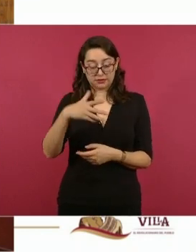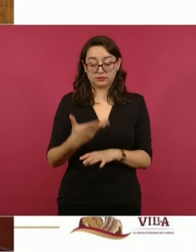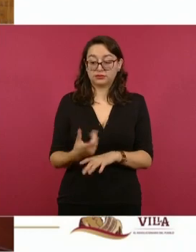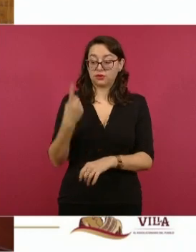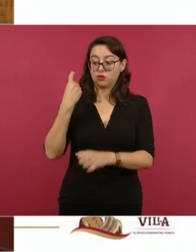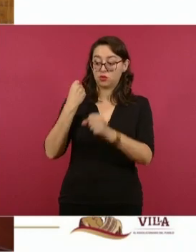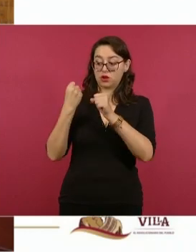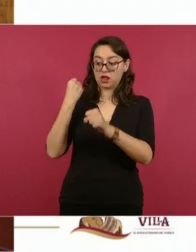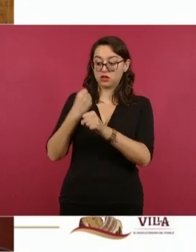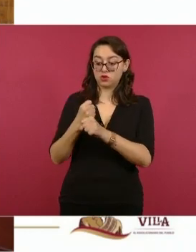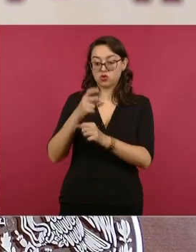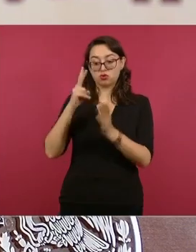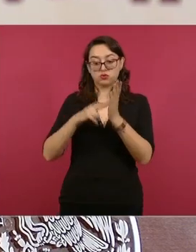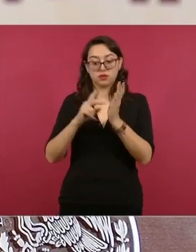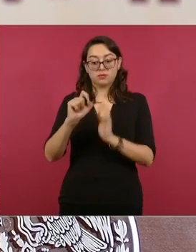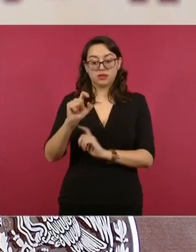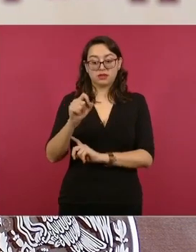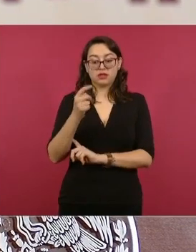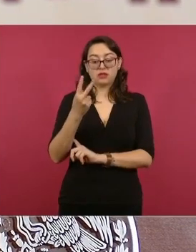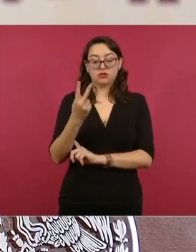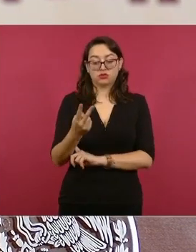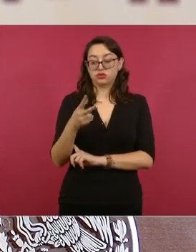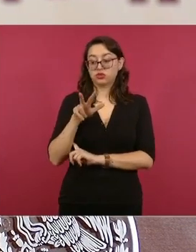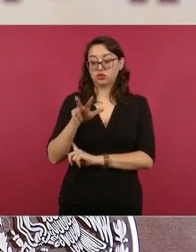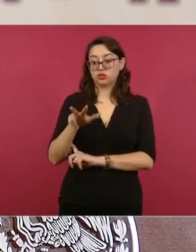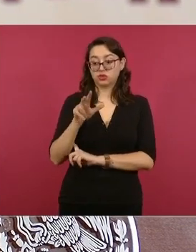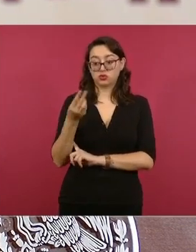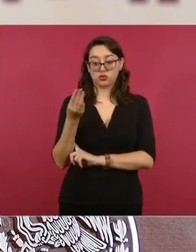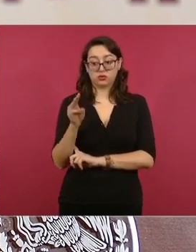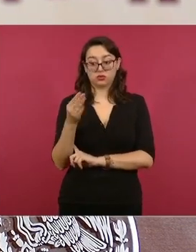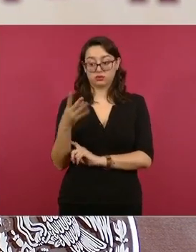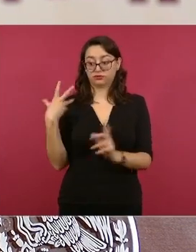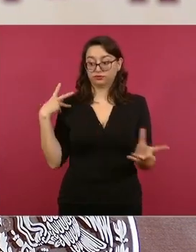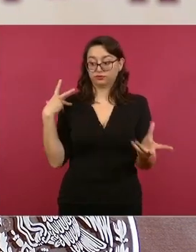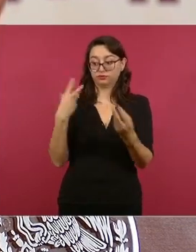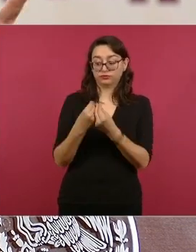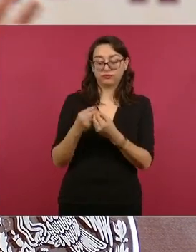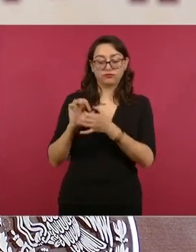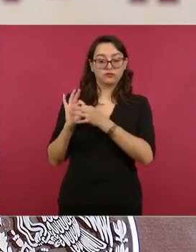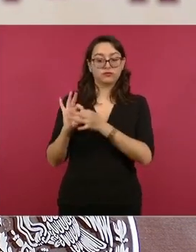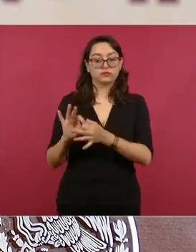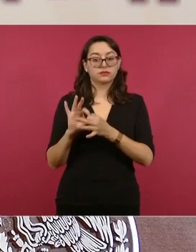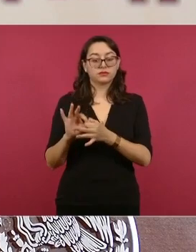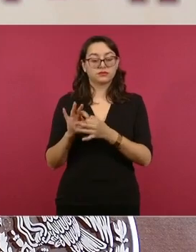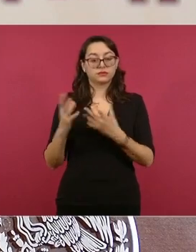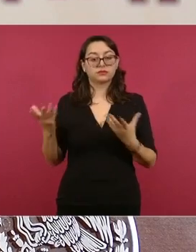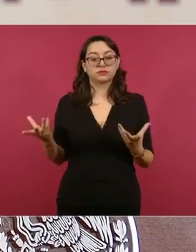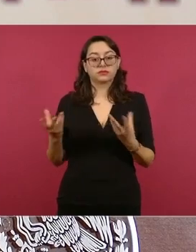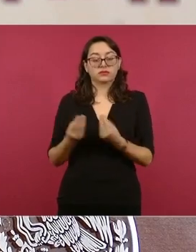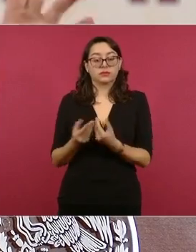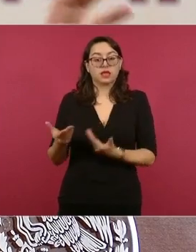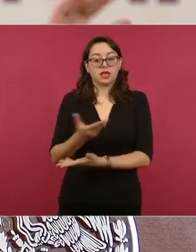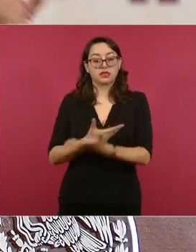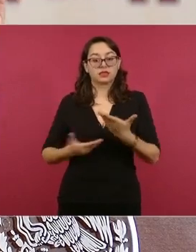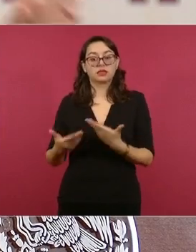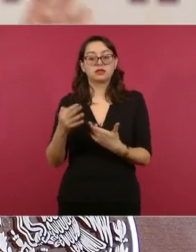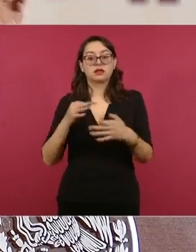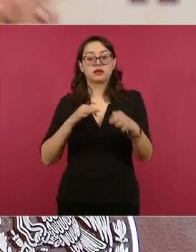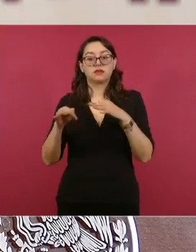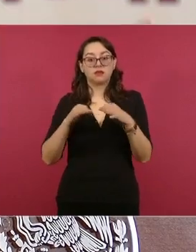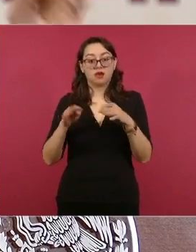del año 2022 iniciamos esta colaboración con el Gobierno de Cuba, que es muy particular en México porque se